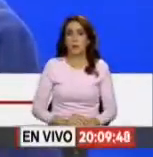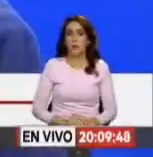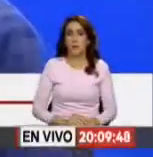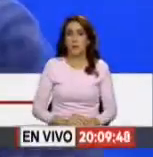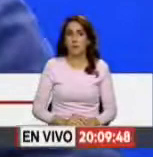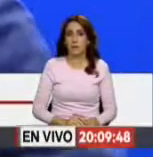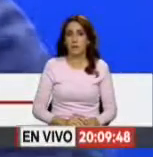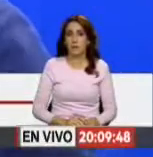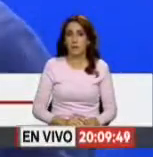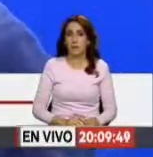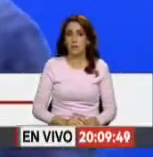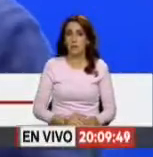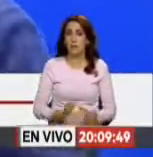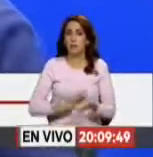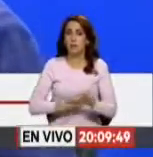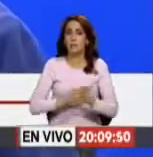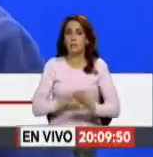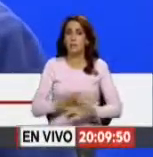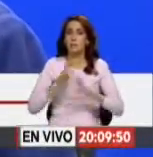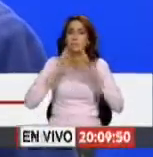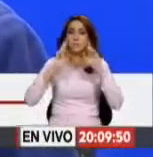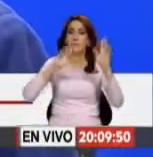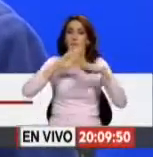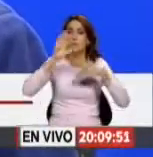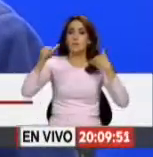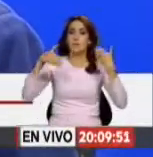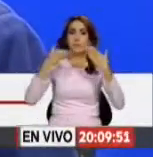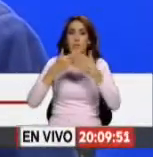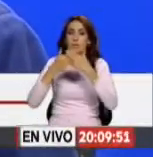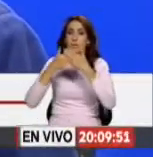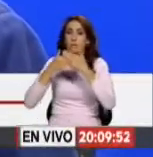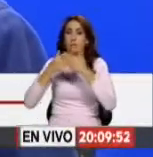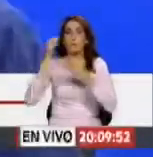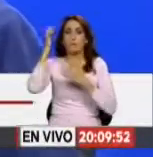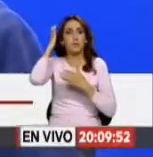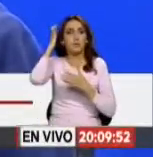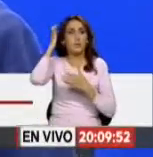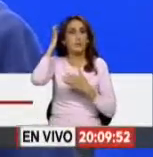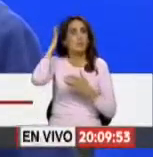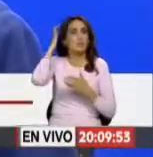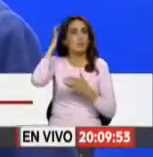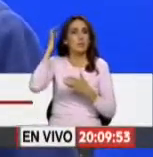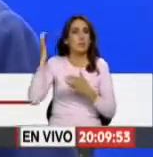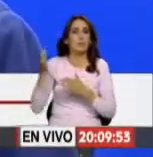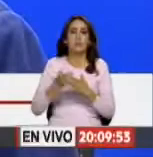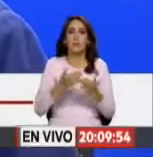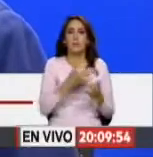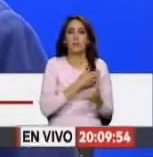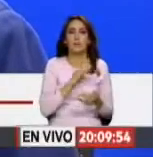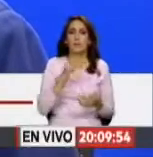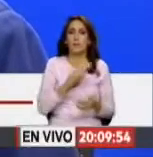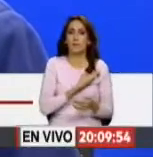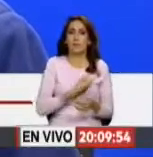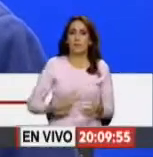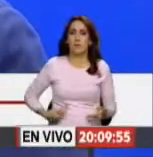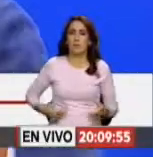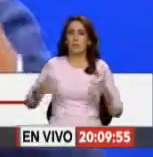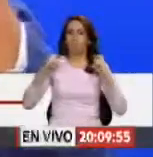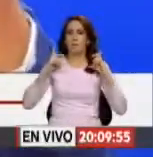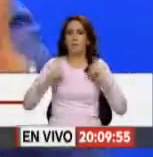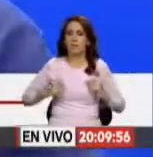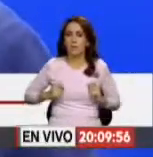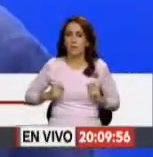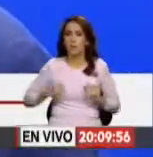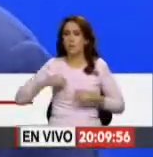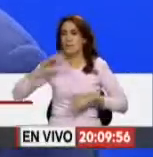Claro. Después resulta, todos los fines de semana, oiga, supuestamente le pasa algo al presidente, la salud del presidente, que